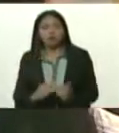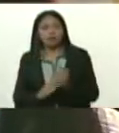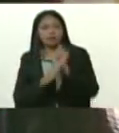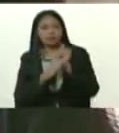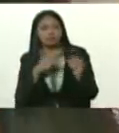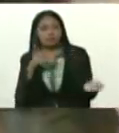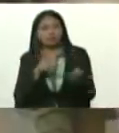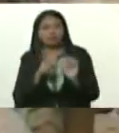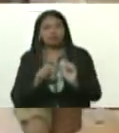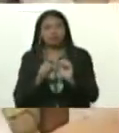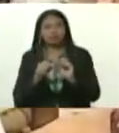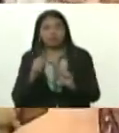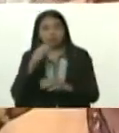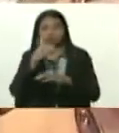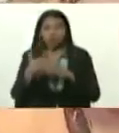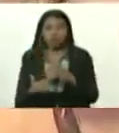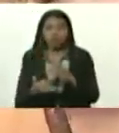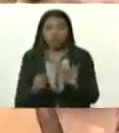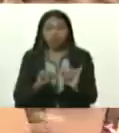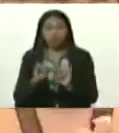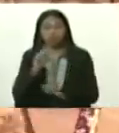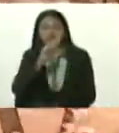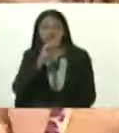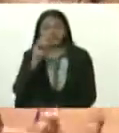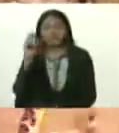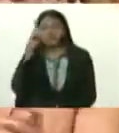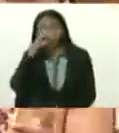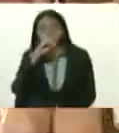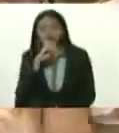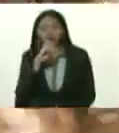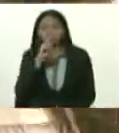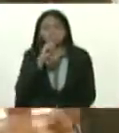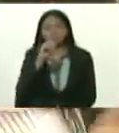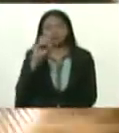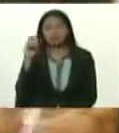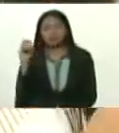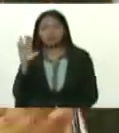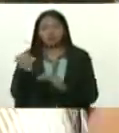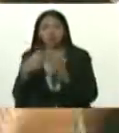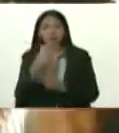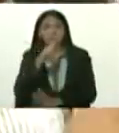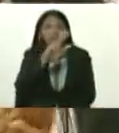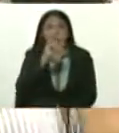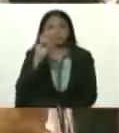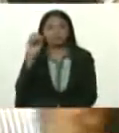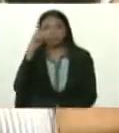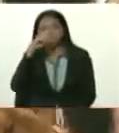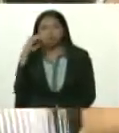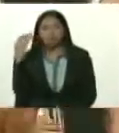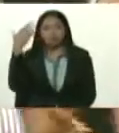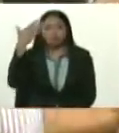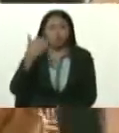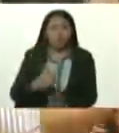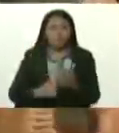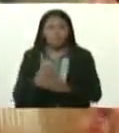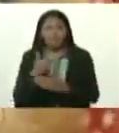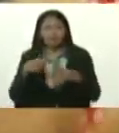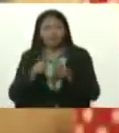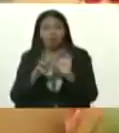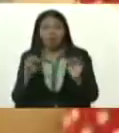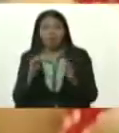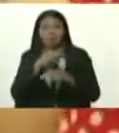van a continuar este proyecto por 100 años, 200, 300 años o más. El proyecto de